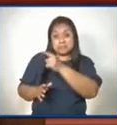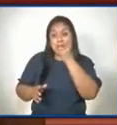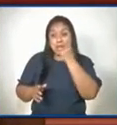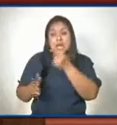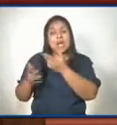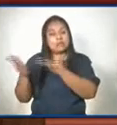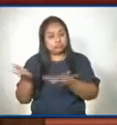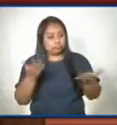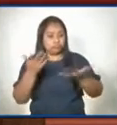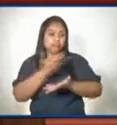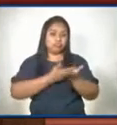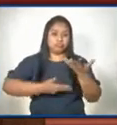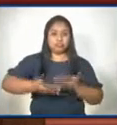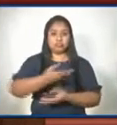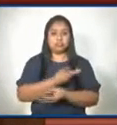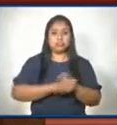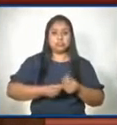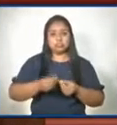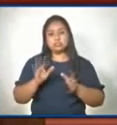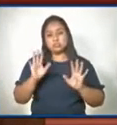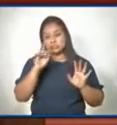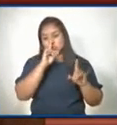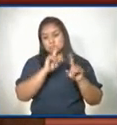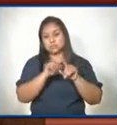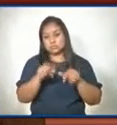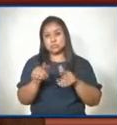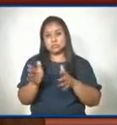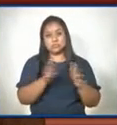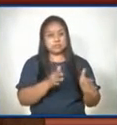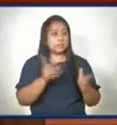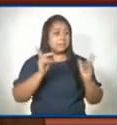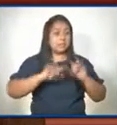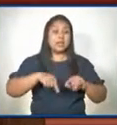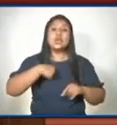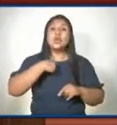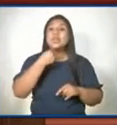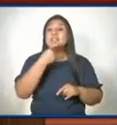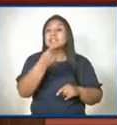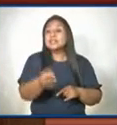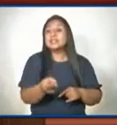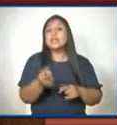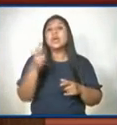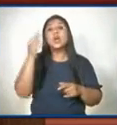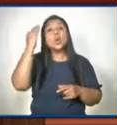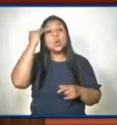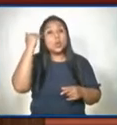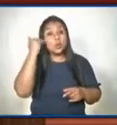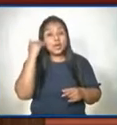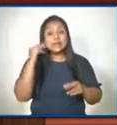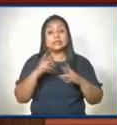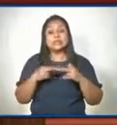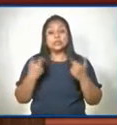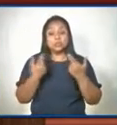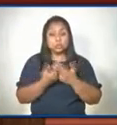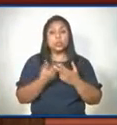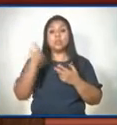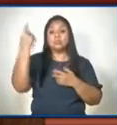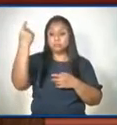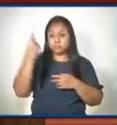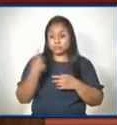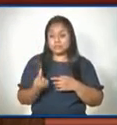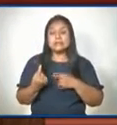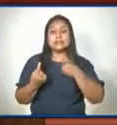negocios. Por eso indicaba que en el caso de Corea, a esta reunión, que es una reunión con el ministro